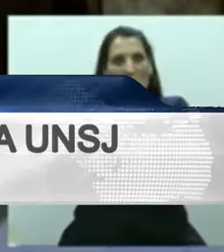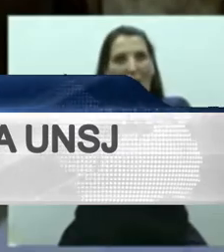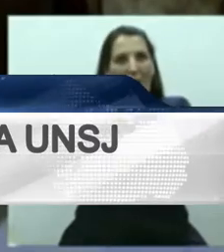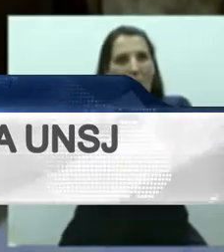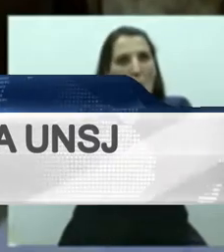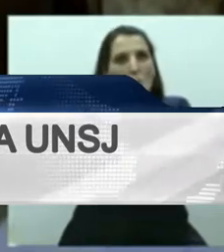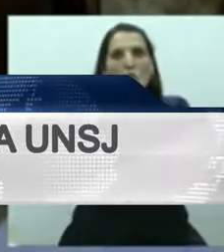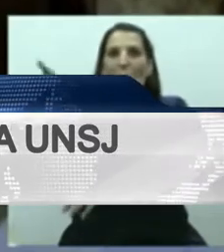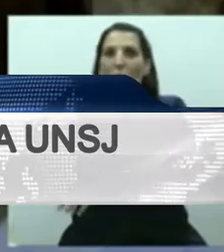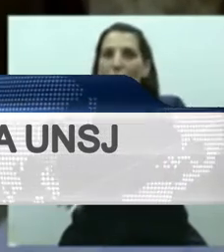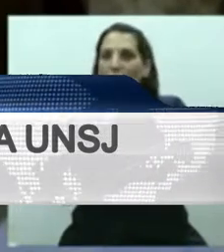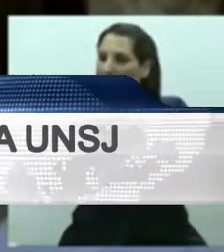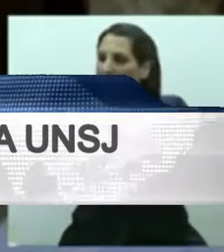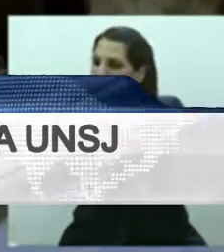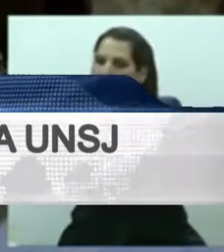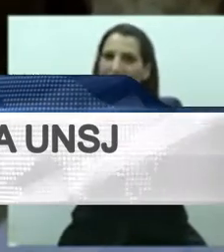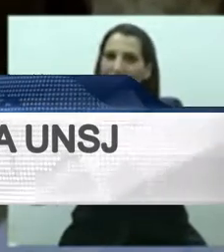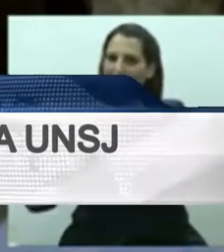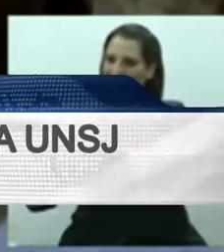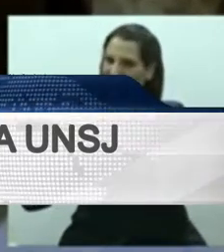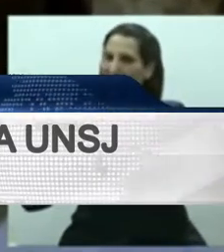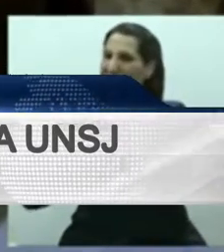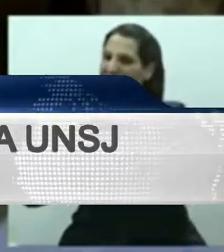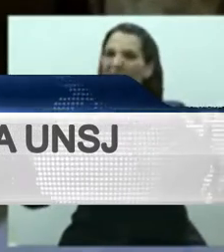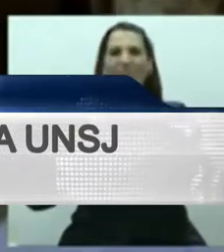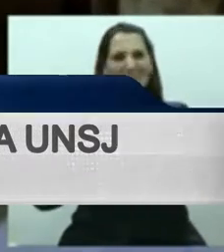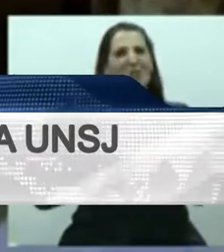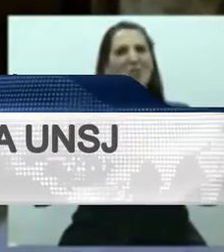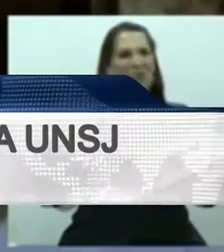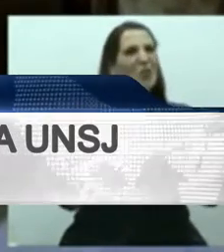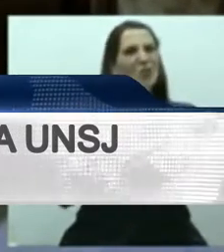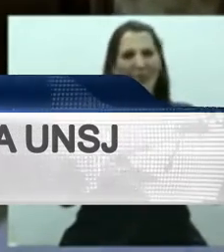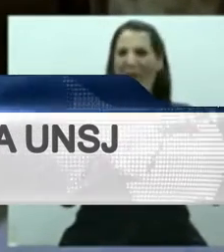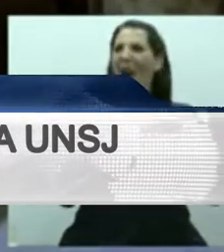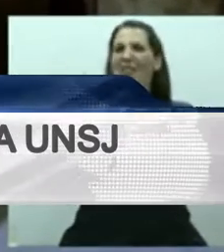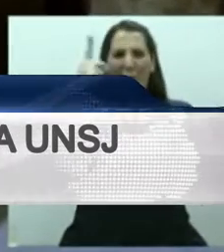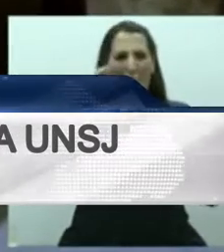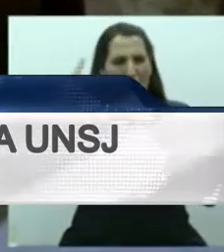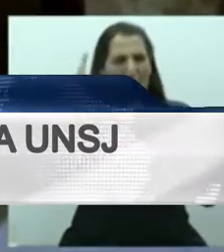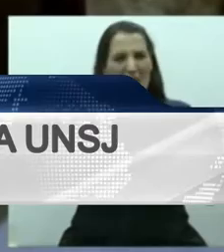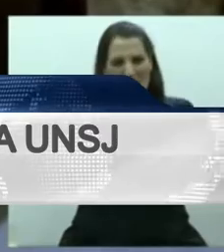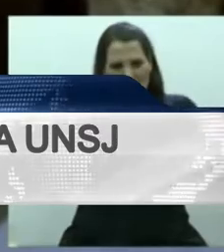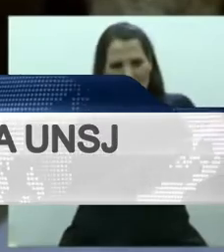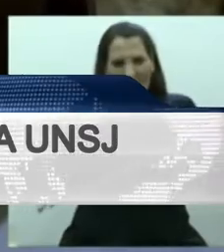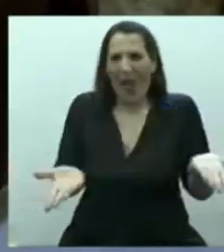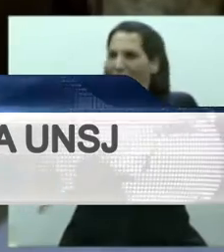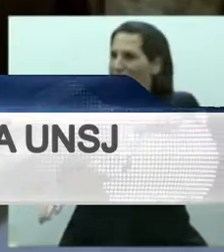salió un documento por el cual ellos pasaron a ser efectivos. Y esto